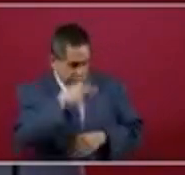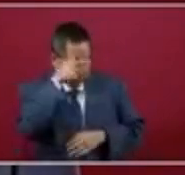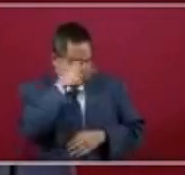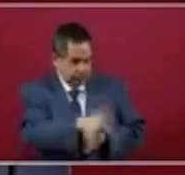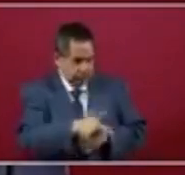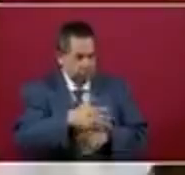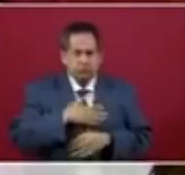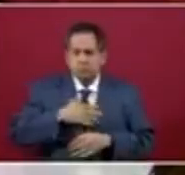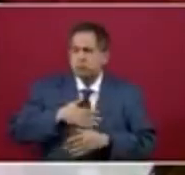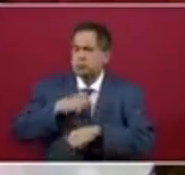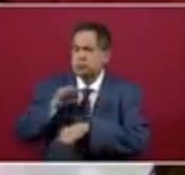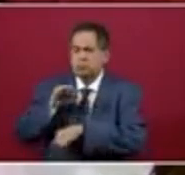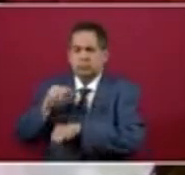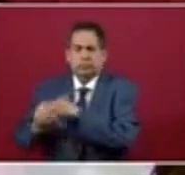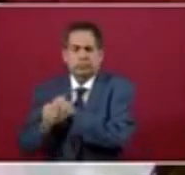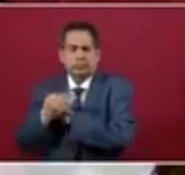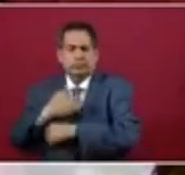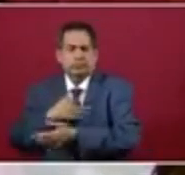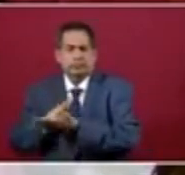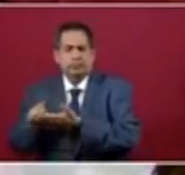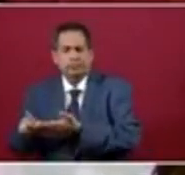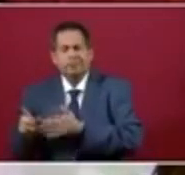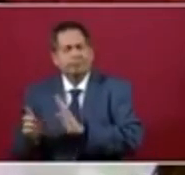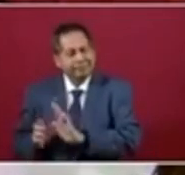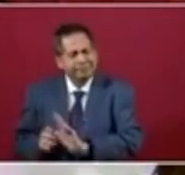libertades, pero no es